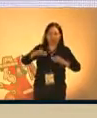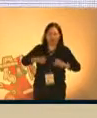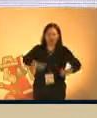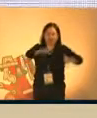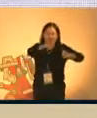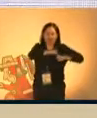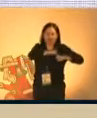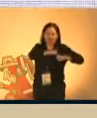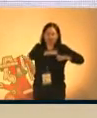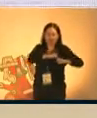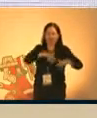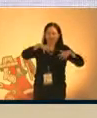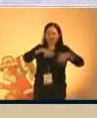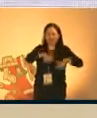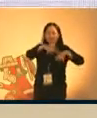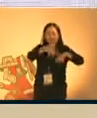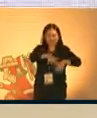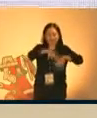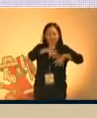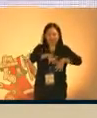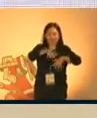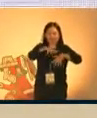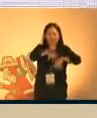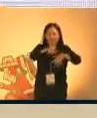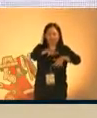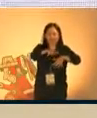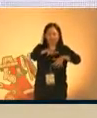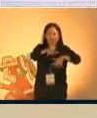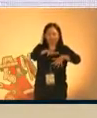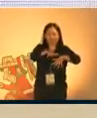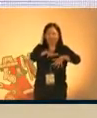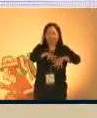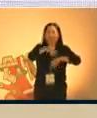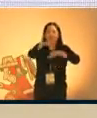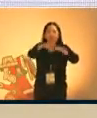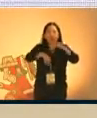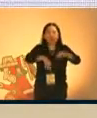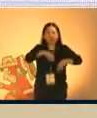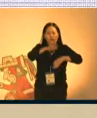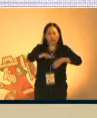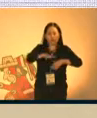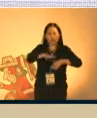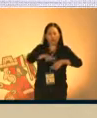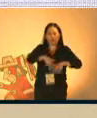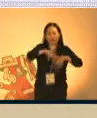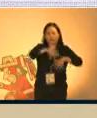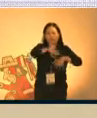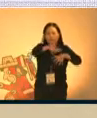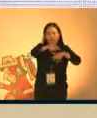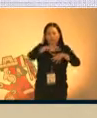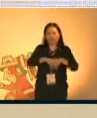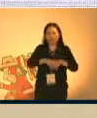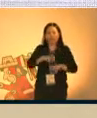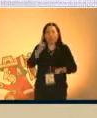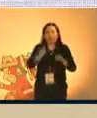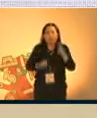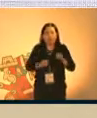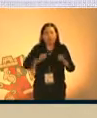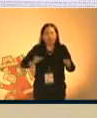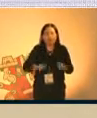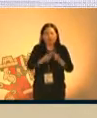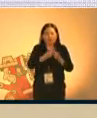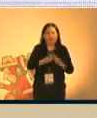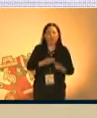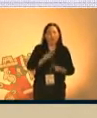va desfilando por cada uno de los batallones y a cada uno que uno son han nacido en caracas los otros han nacido en